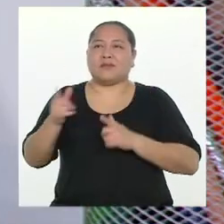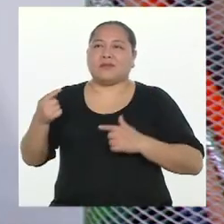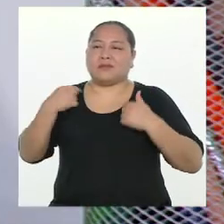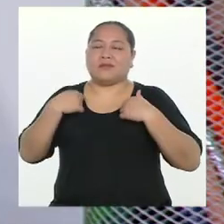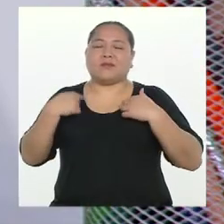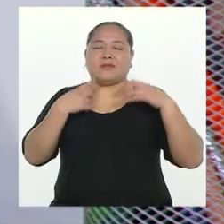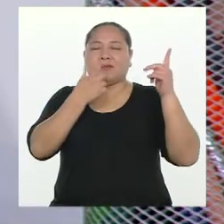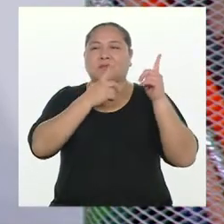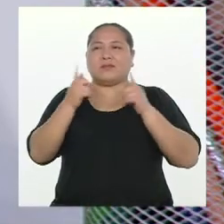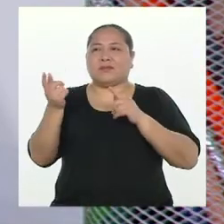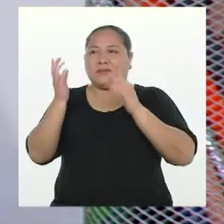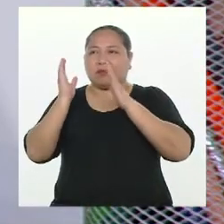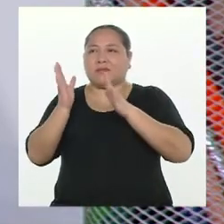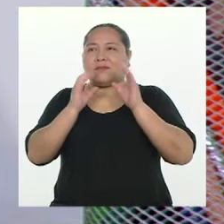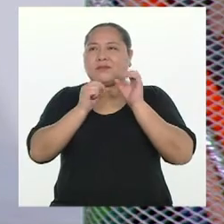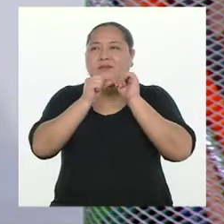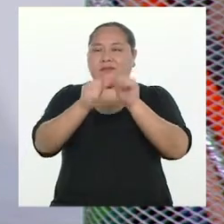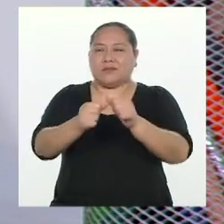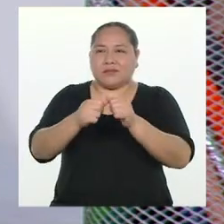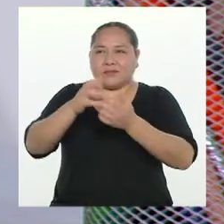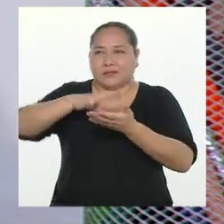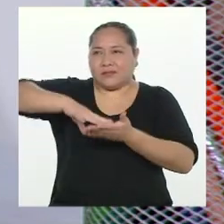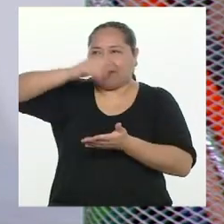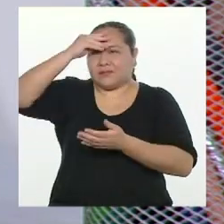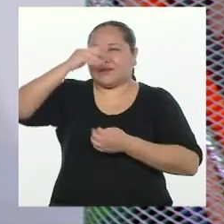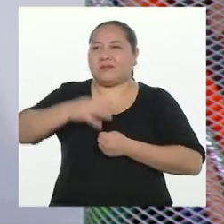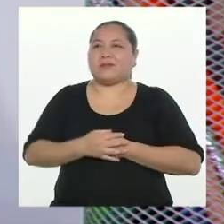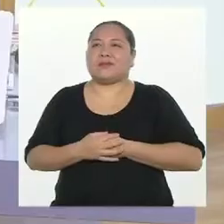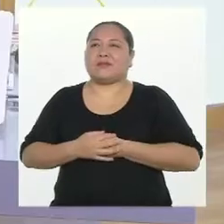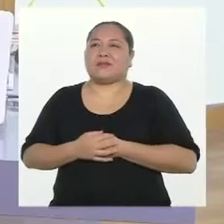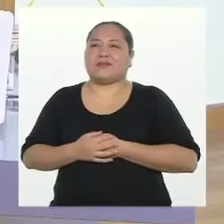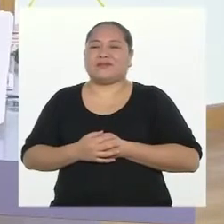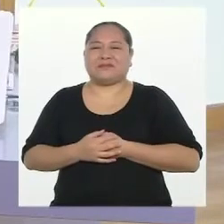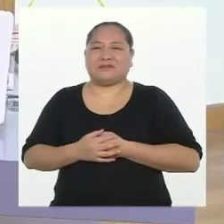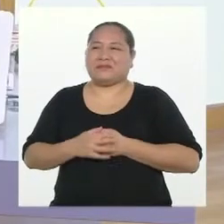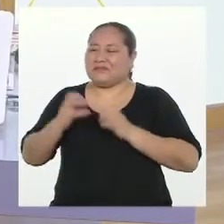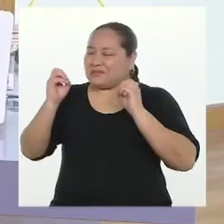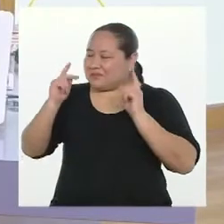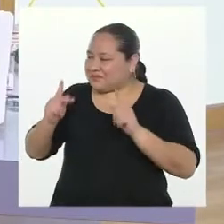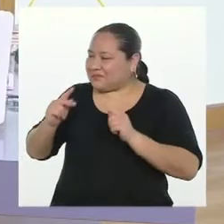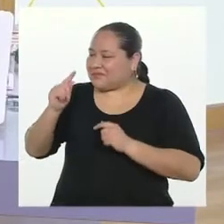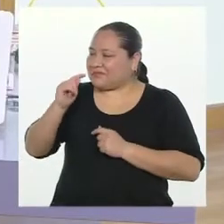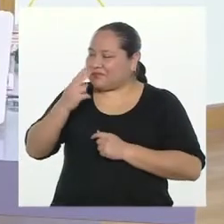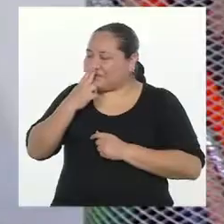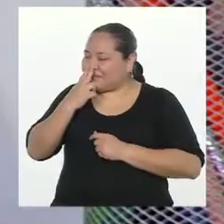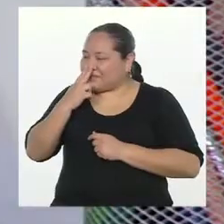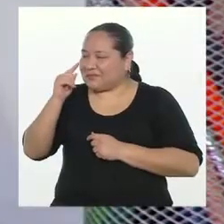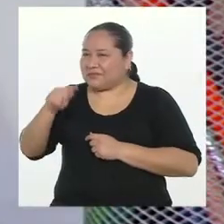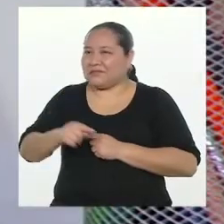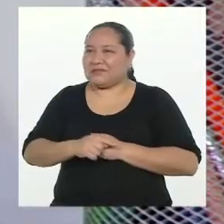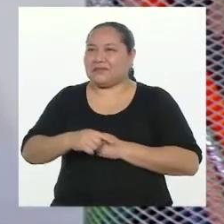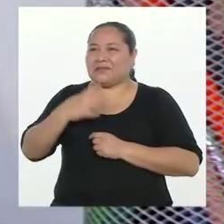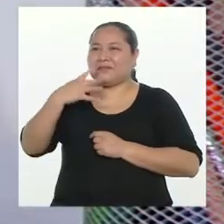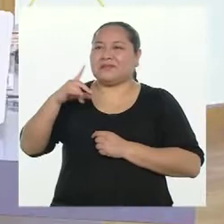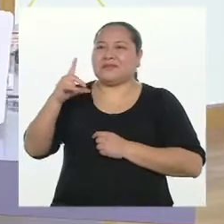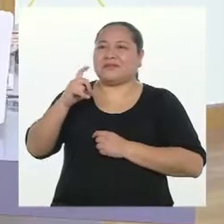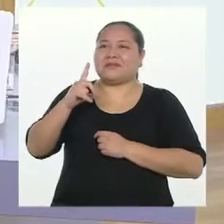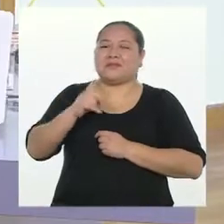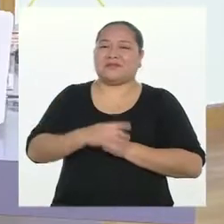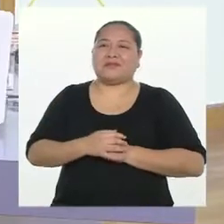Ya estoy preparado para seguir aprendiendo. Muy bien, Tocino, con tu mascarilla y tu lejía. Muy bien